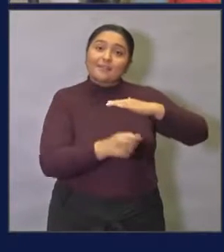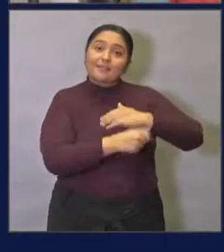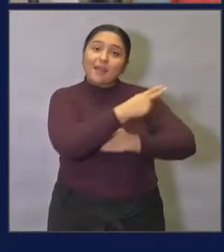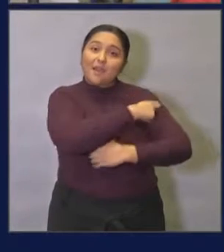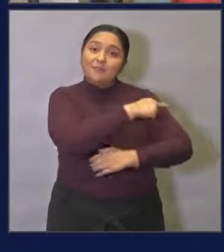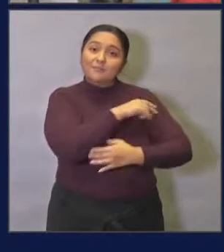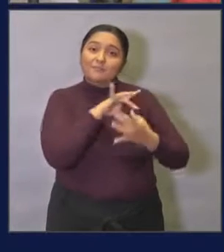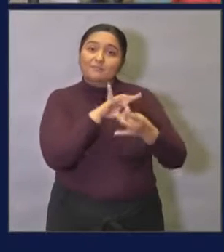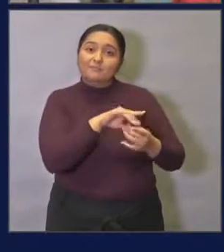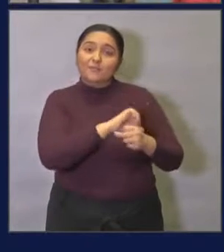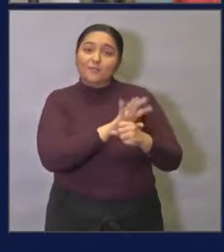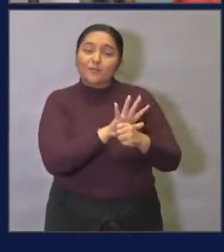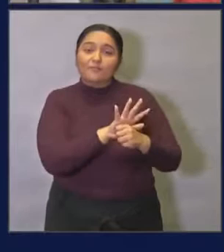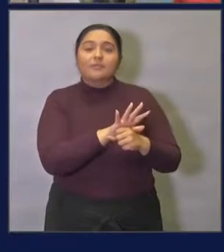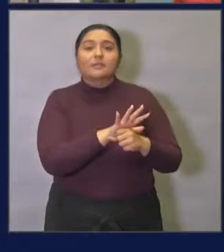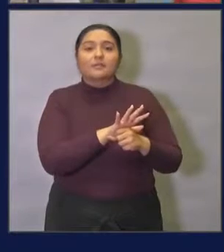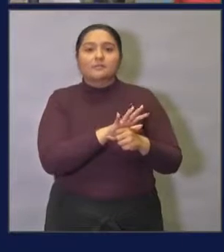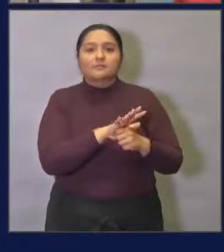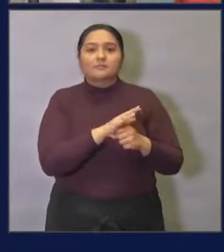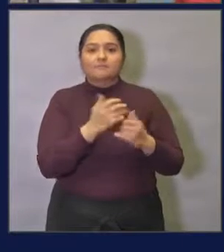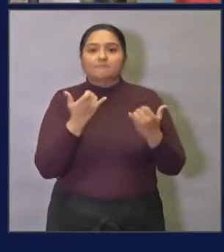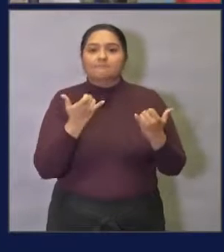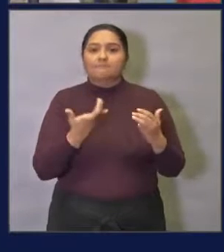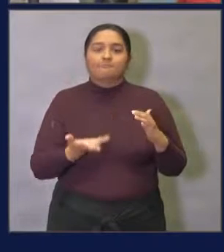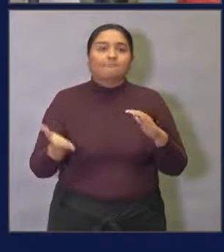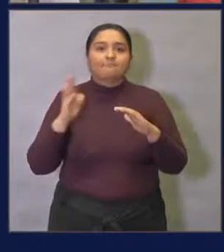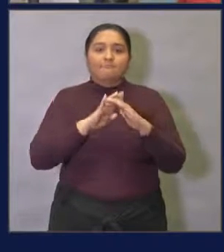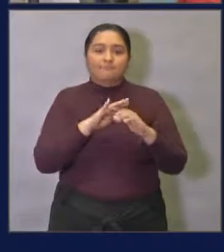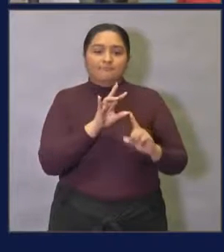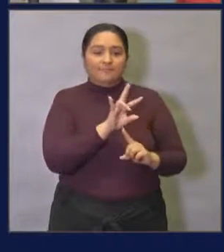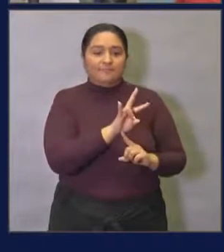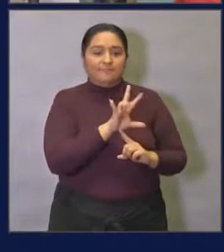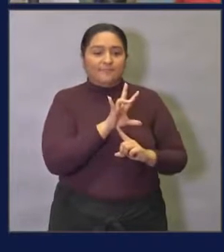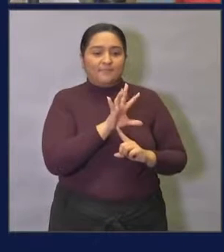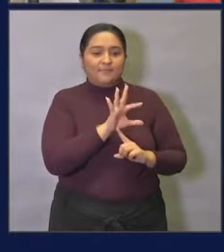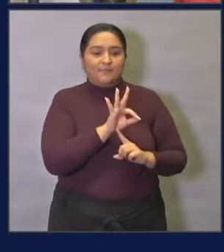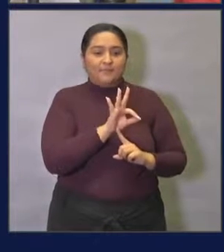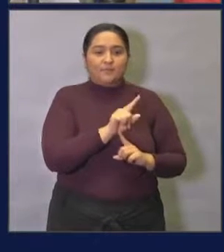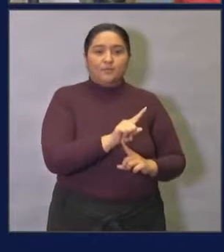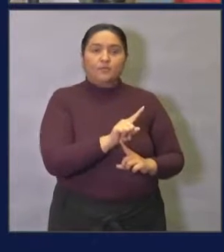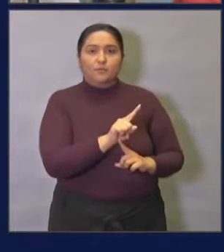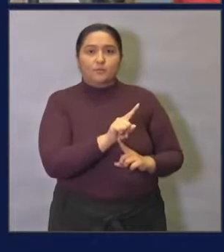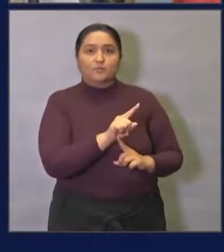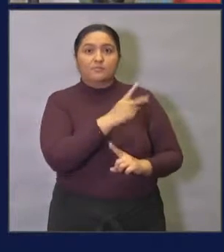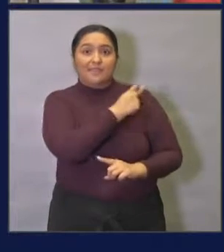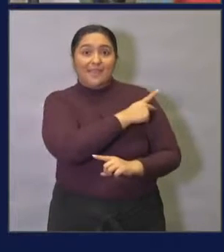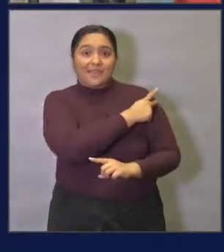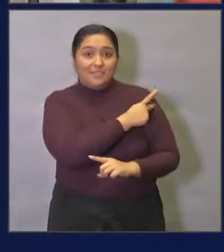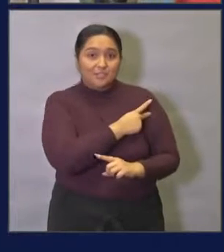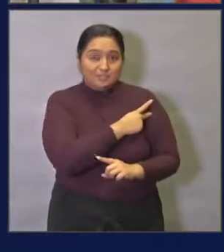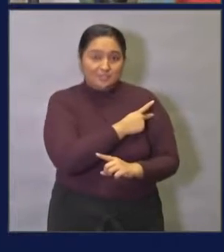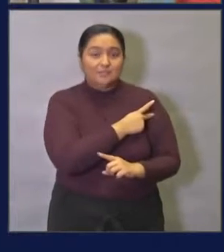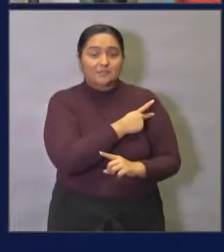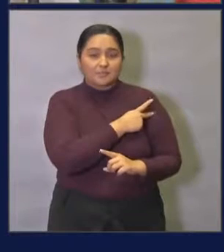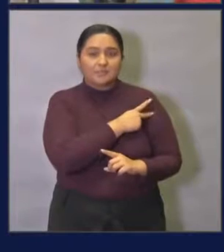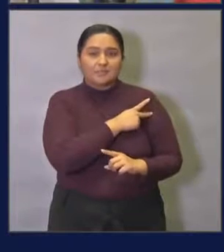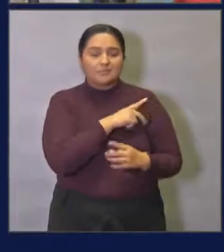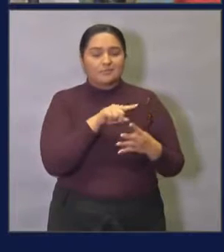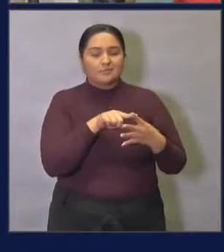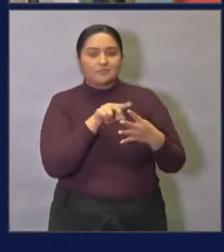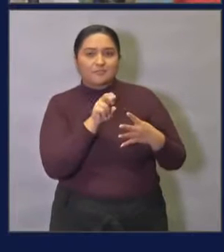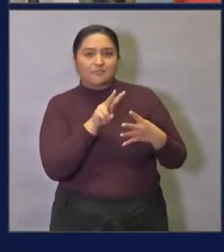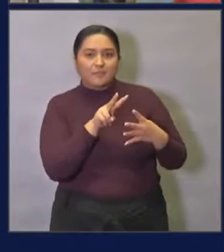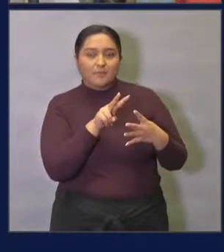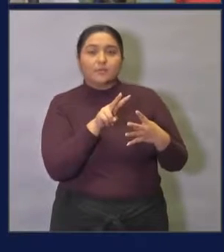de COVID-19 ha aumentado de 791 pacientes hospitalizados el 1 de